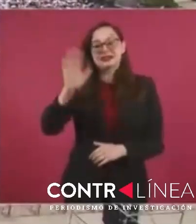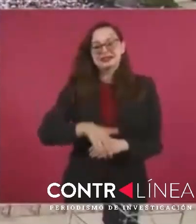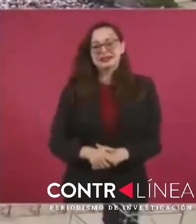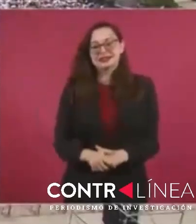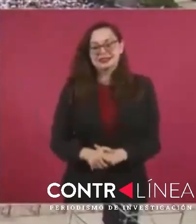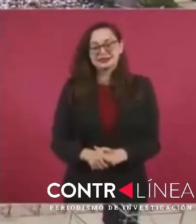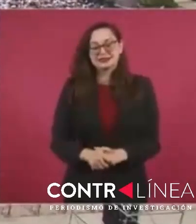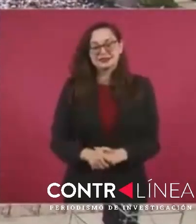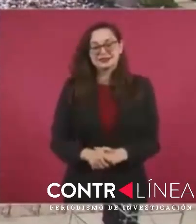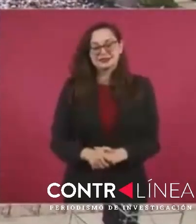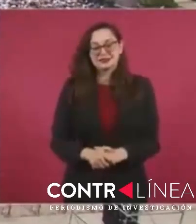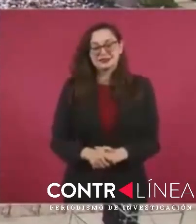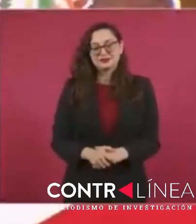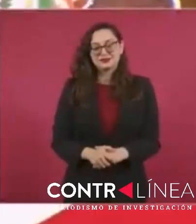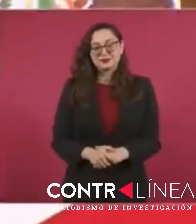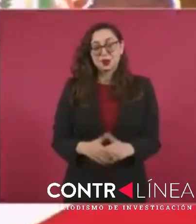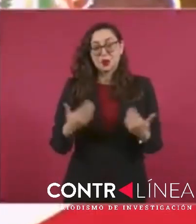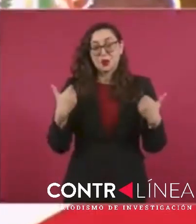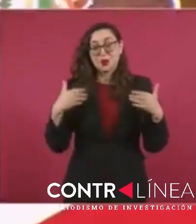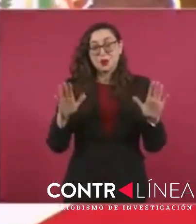lo que hubiese pasado.